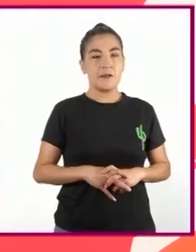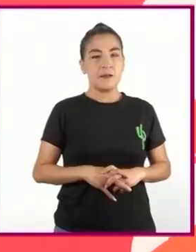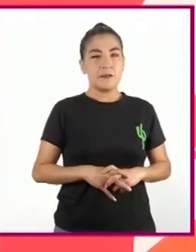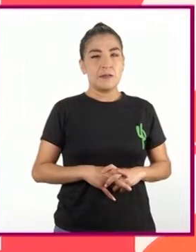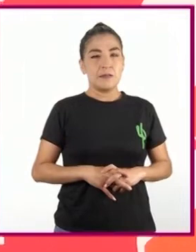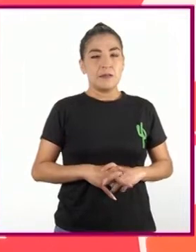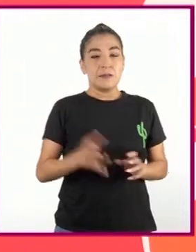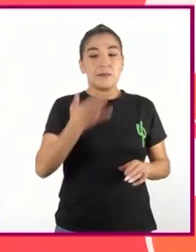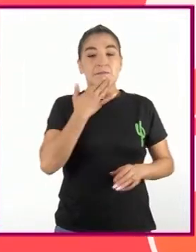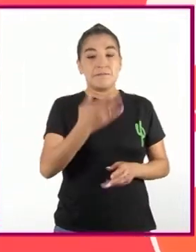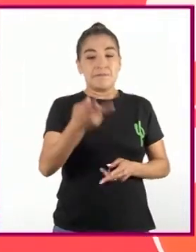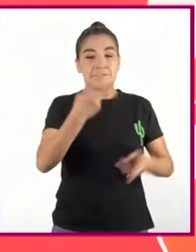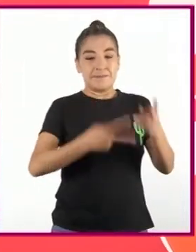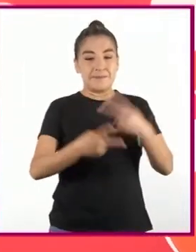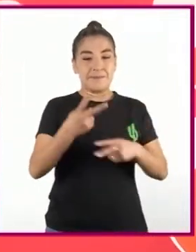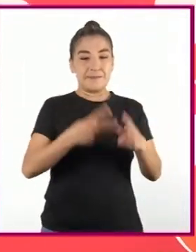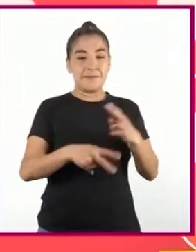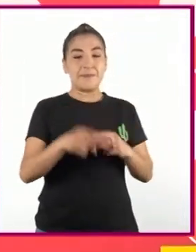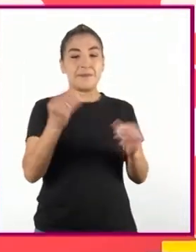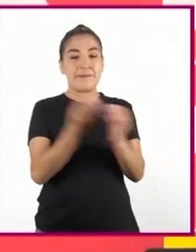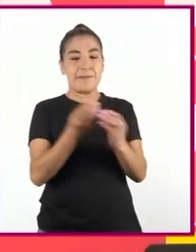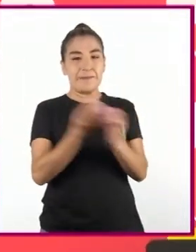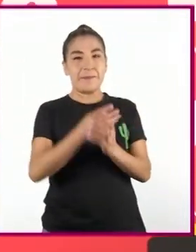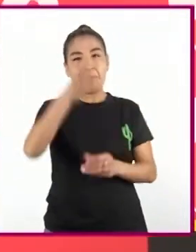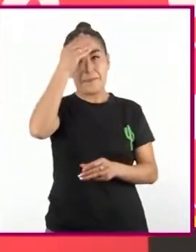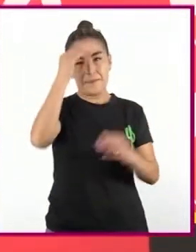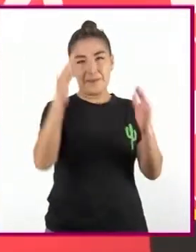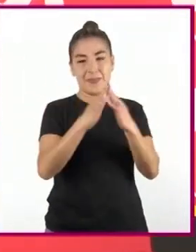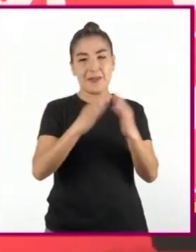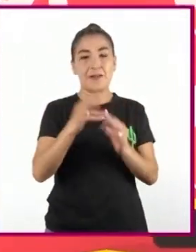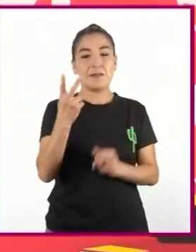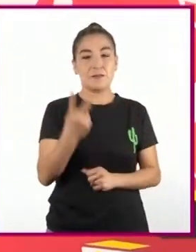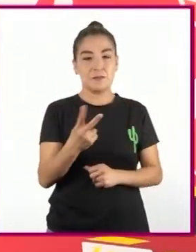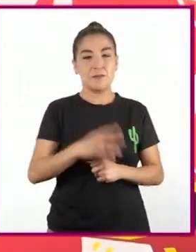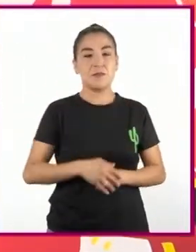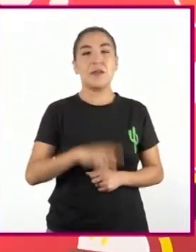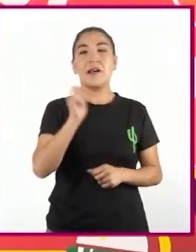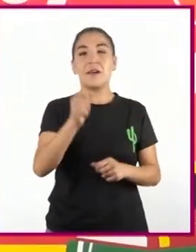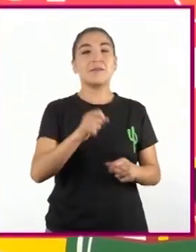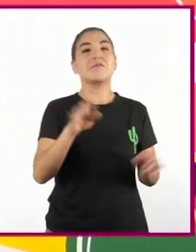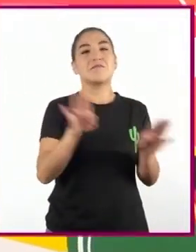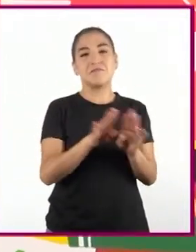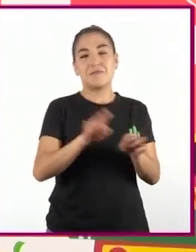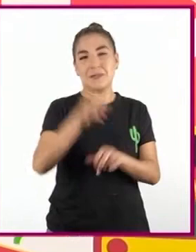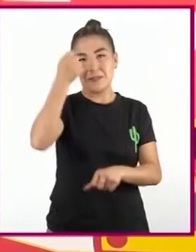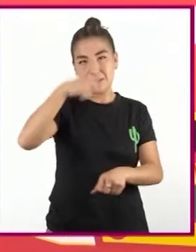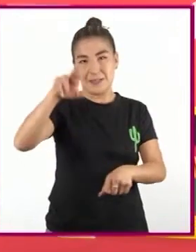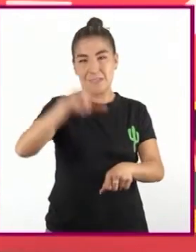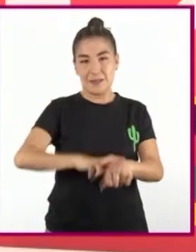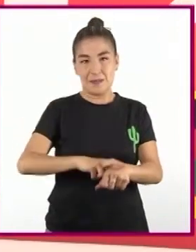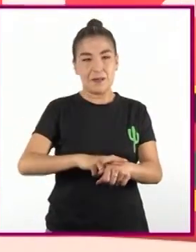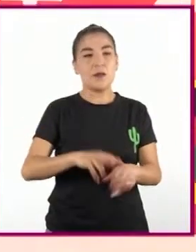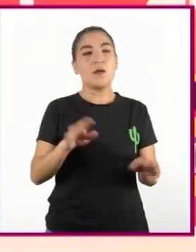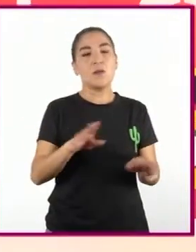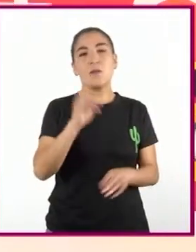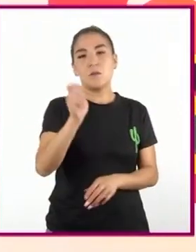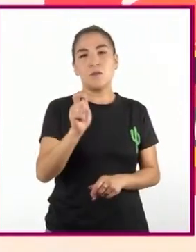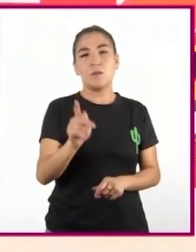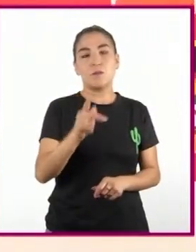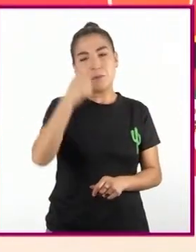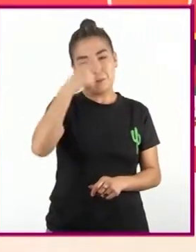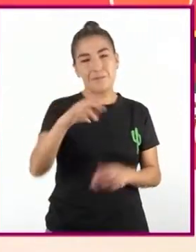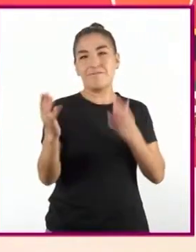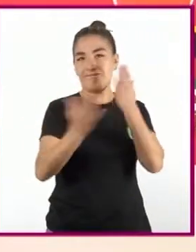Bienvenidas y bienvenidos a una sesión más de Aprende en Casa 2, la estrategia que la Secretaría de Educación Pública ha diseñado para que